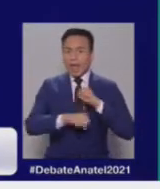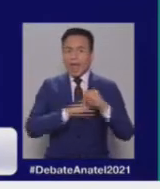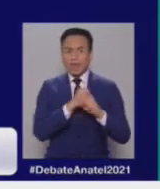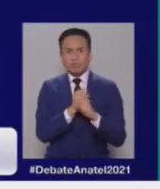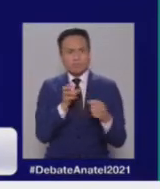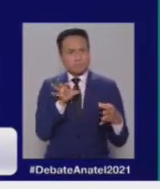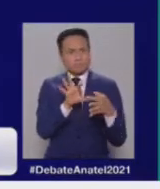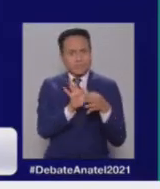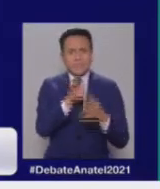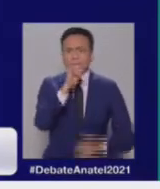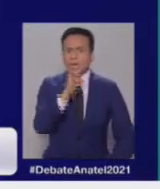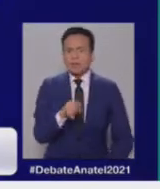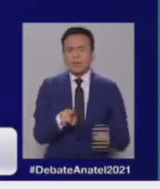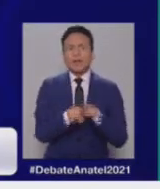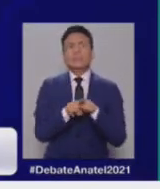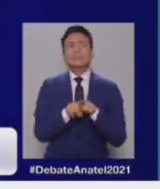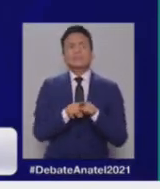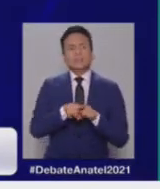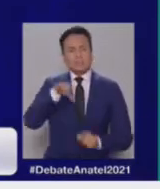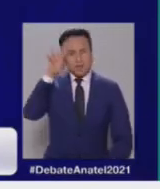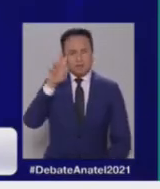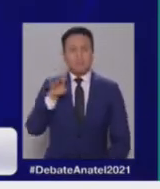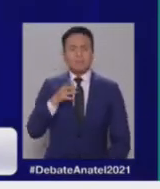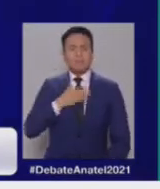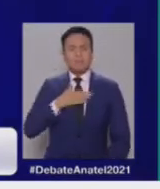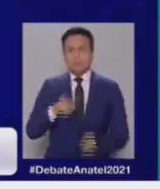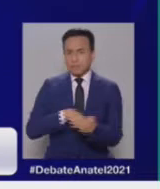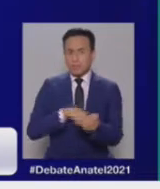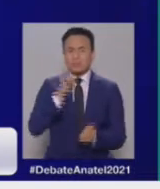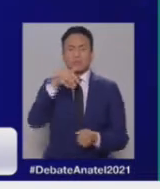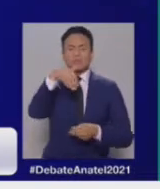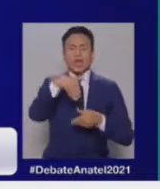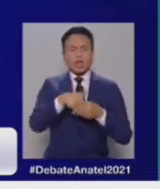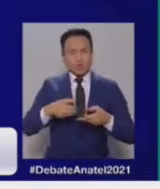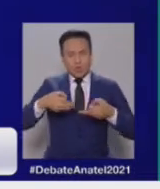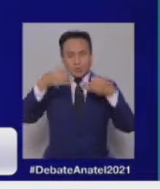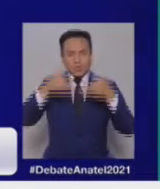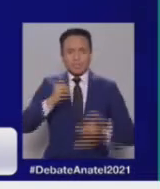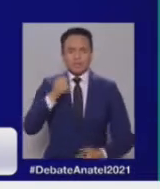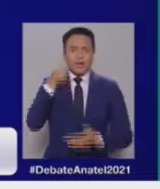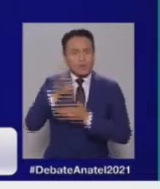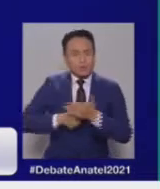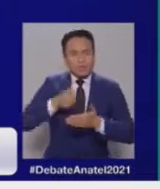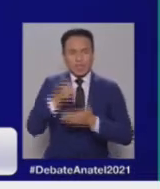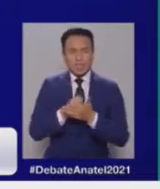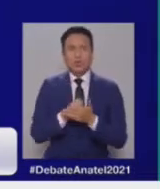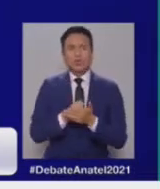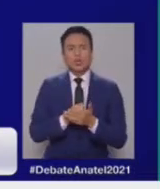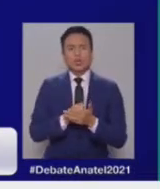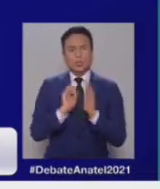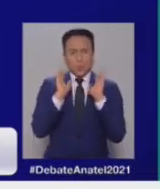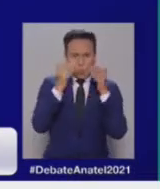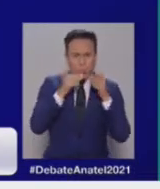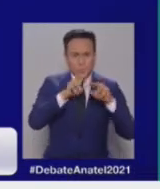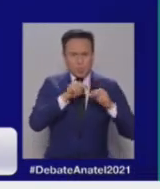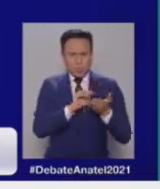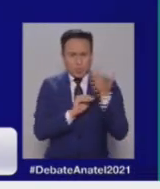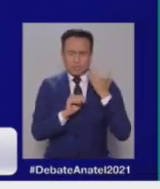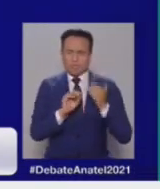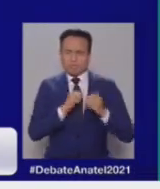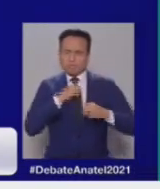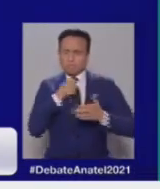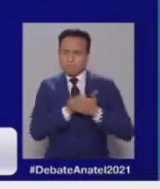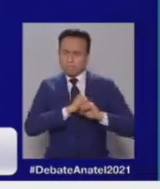que terminó 0-0 y donde se pone en peligro lo que ocurre con el elenco azul, el cuadro universitario laico que corre serio riesgo de